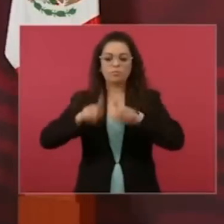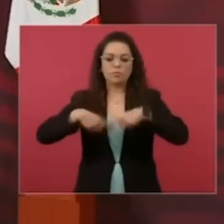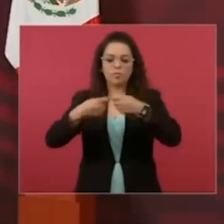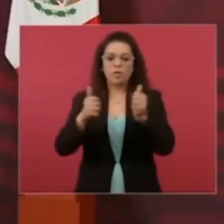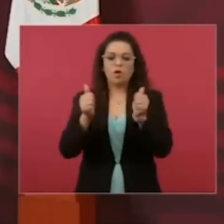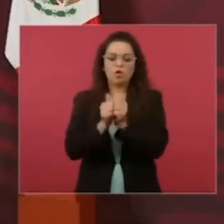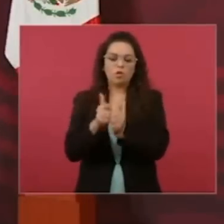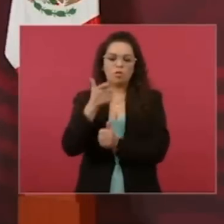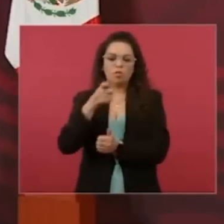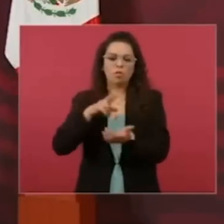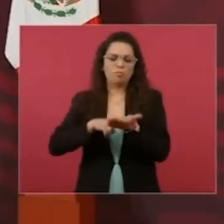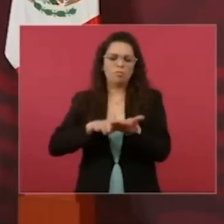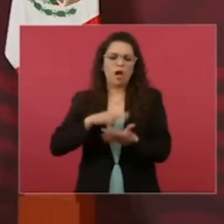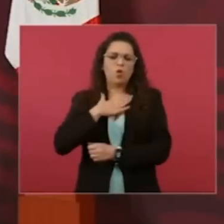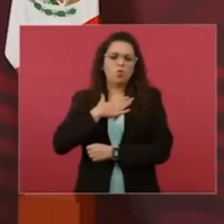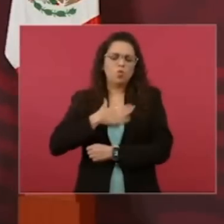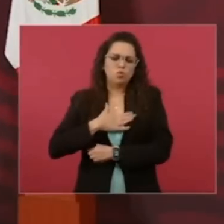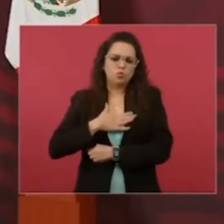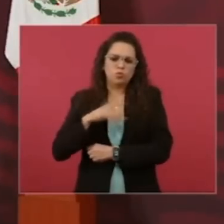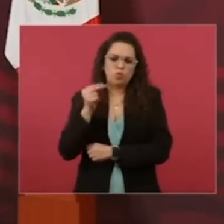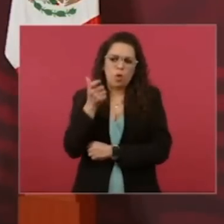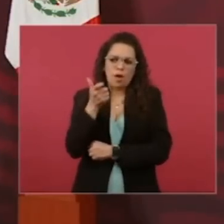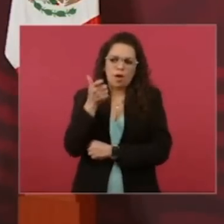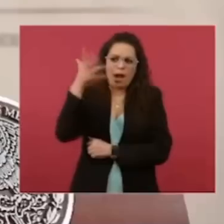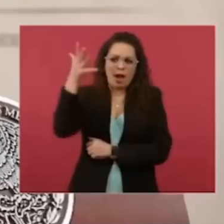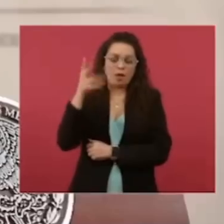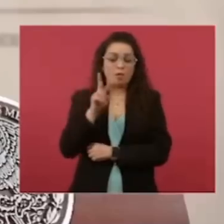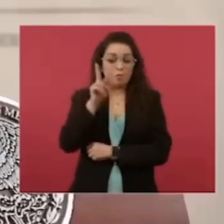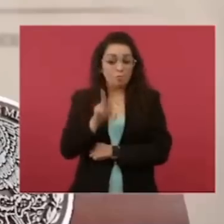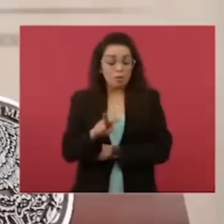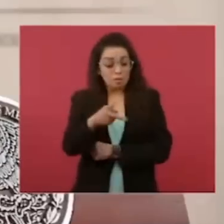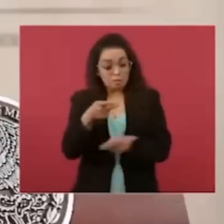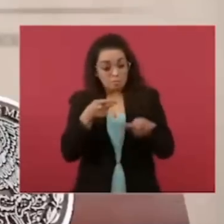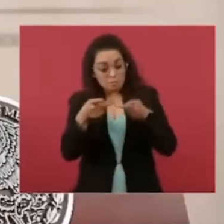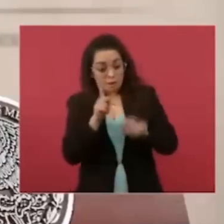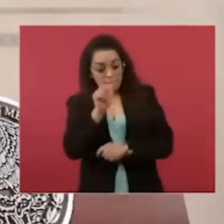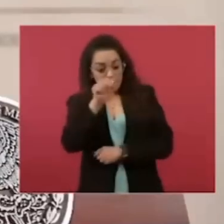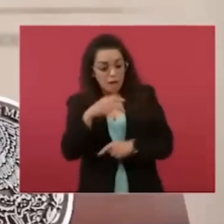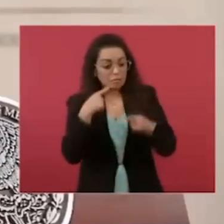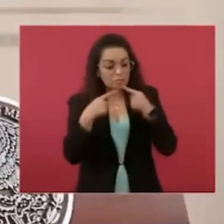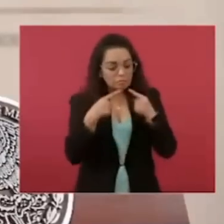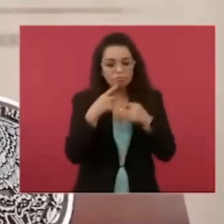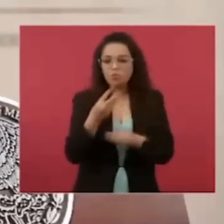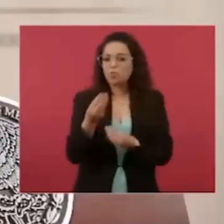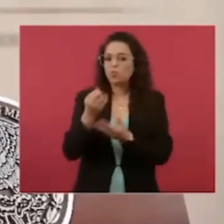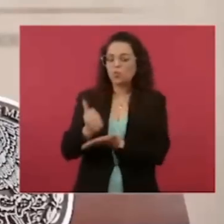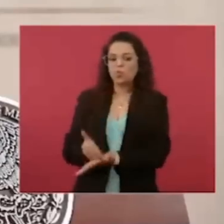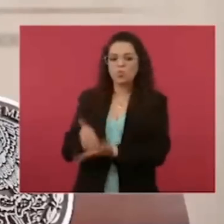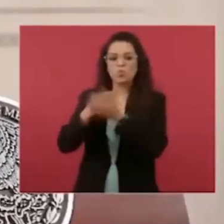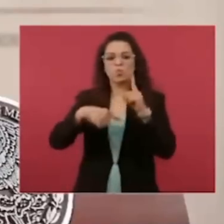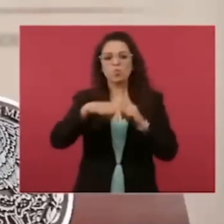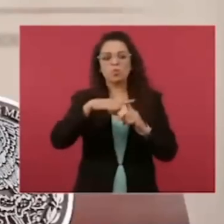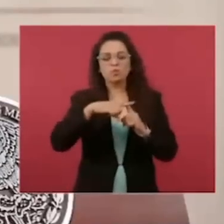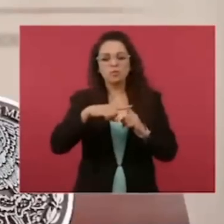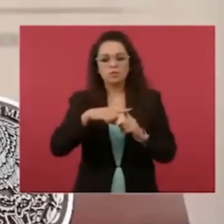Gálvez. Amparos tras amparos. Hoy, a pesar de todo, el presidente se solidariza porque, como ya lo